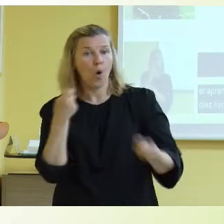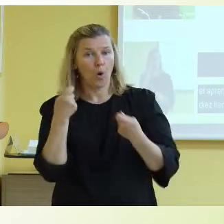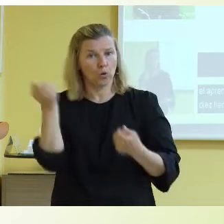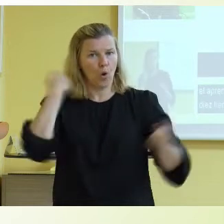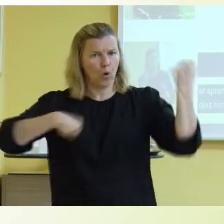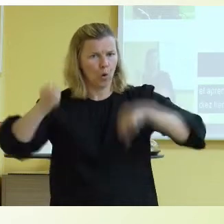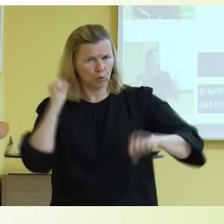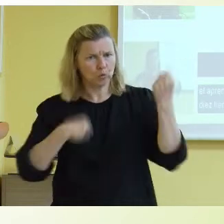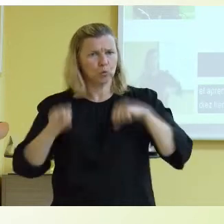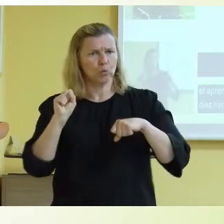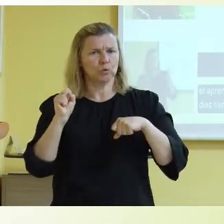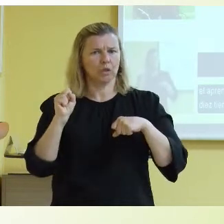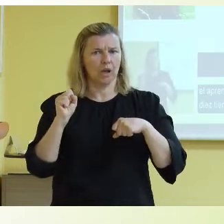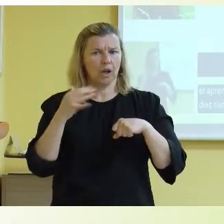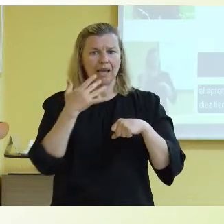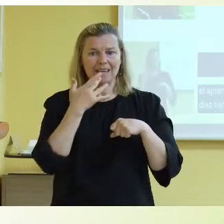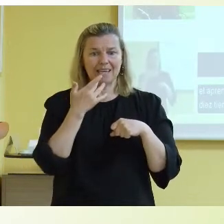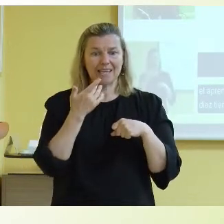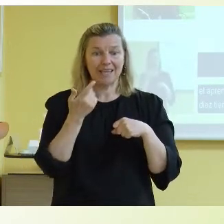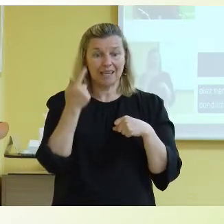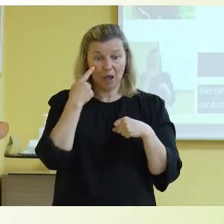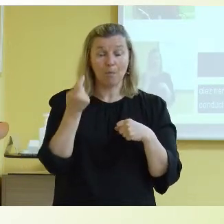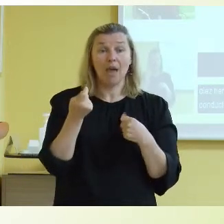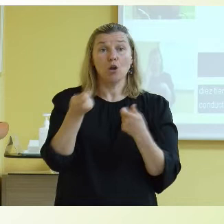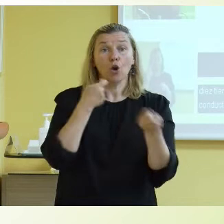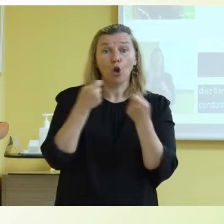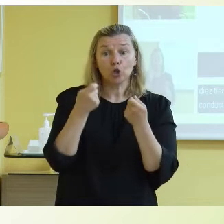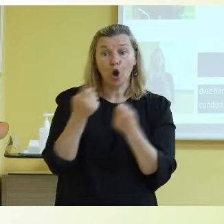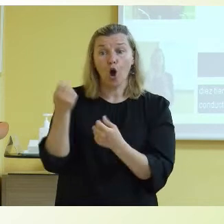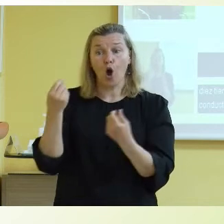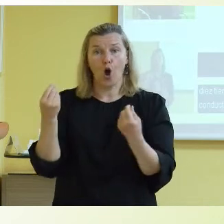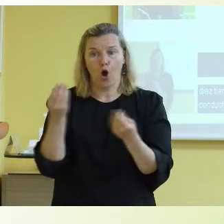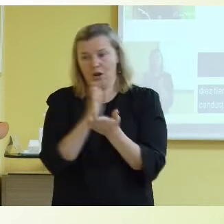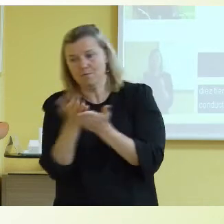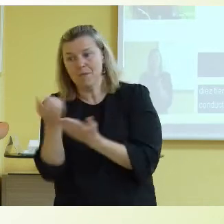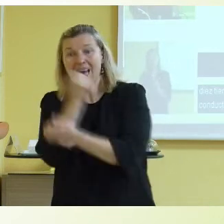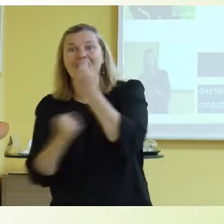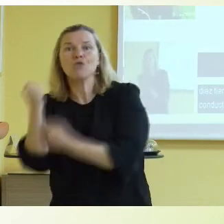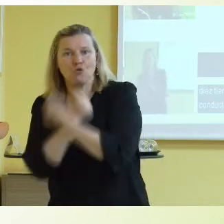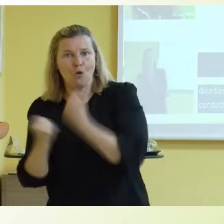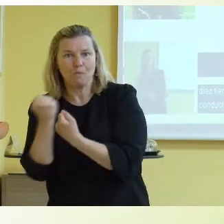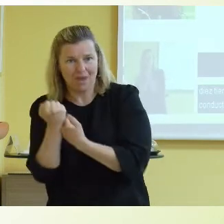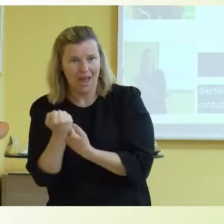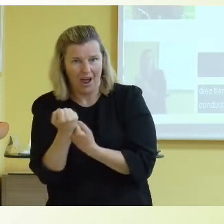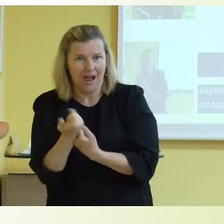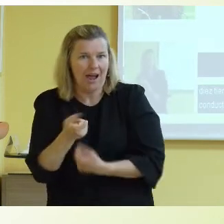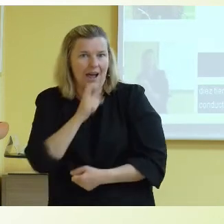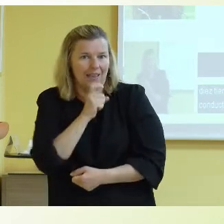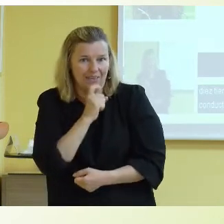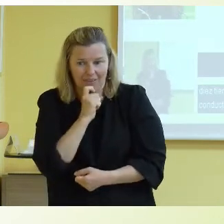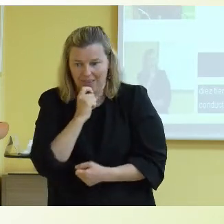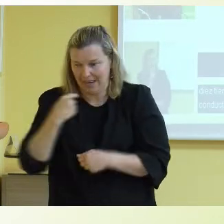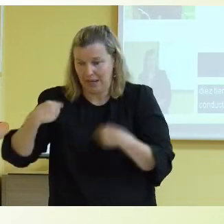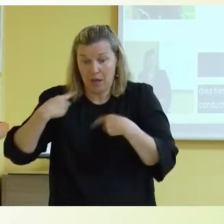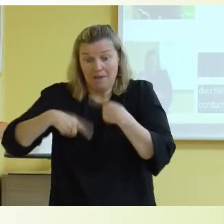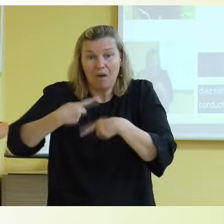y también el control de la parte económica de su propia vida. O sea, que no son capaces de llevar una economía familiar para poder sacar una